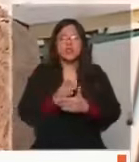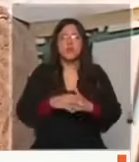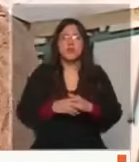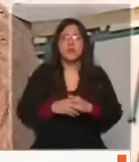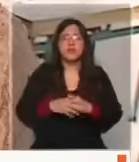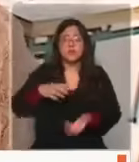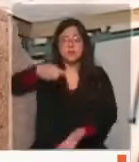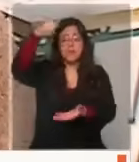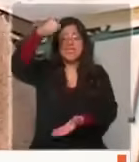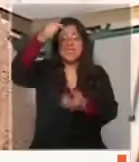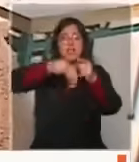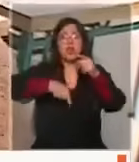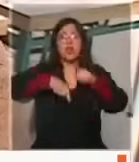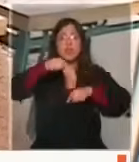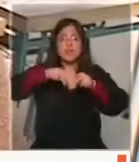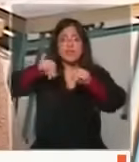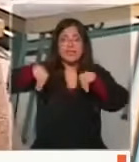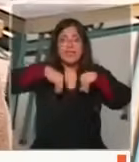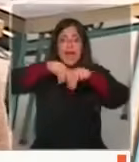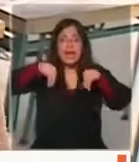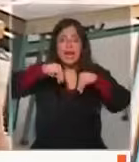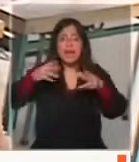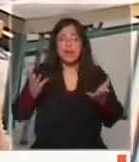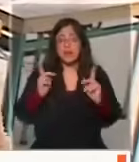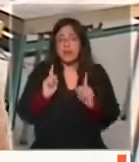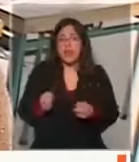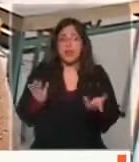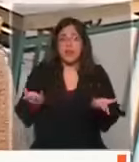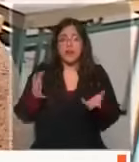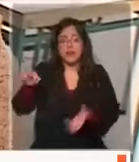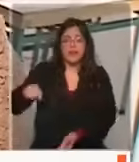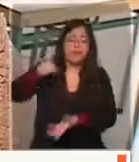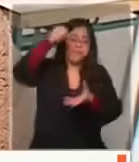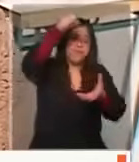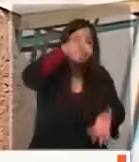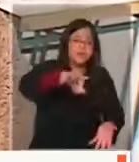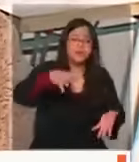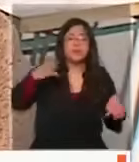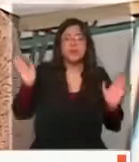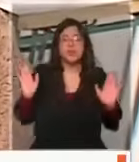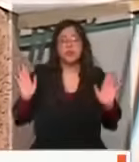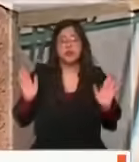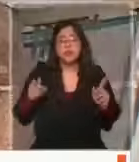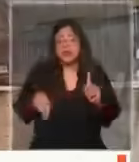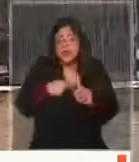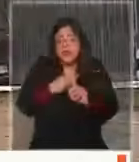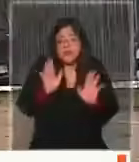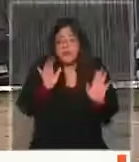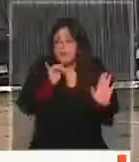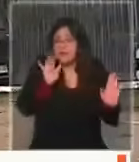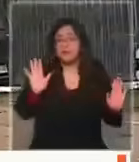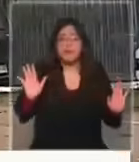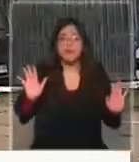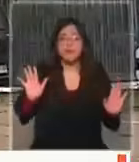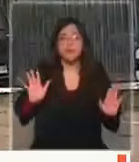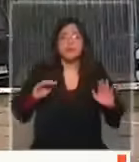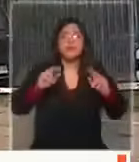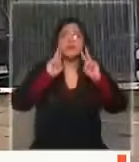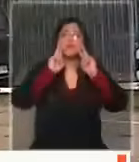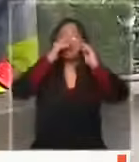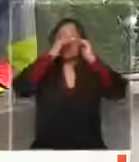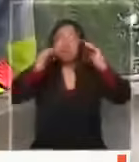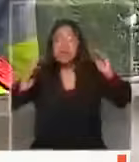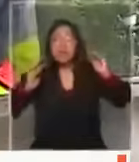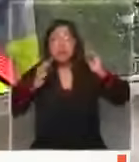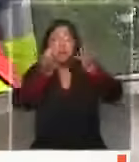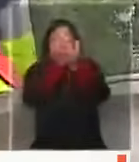de arena, que hay que traerlo y ponerlo. Así que eso, ¿qué más no podemos hacer? Revisar el techo,